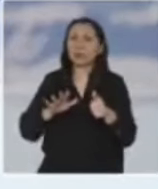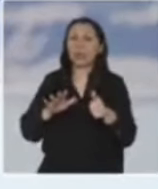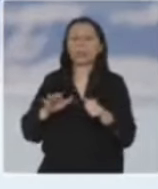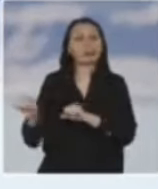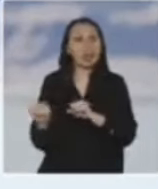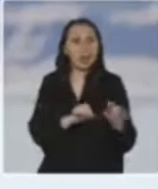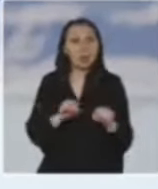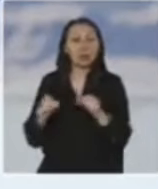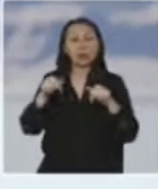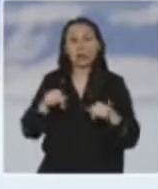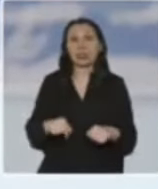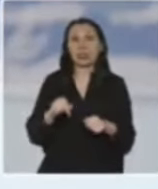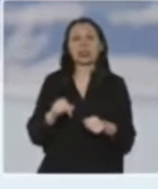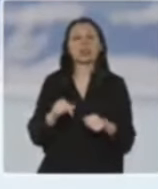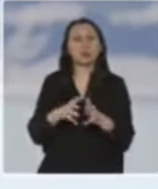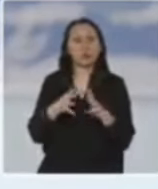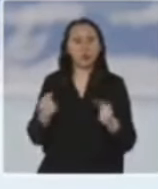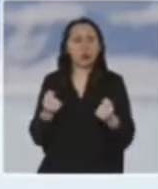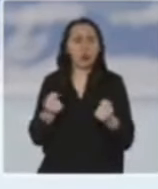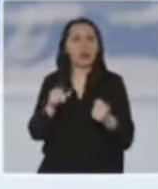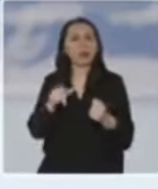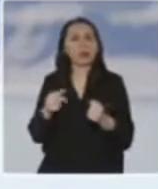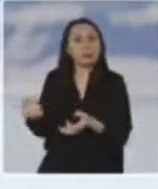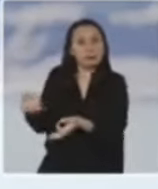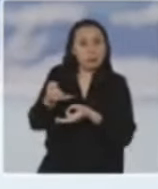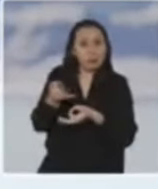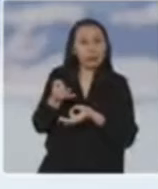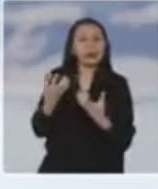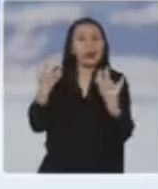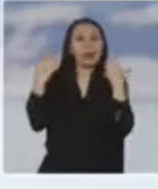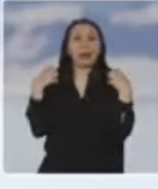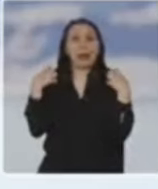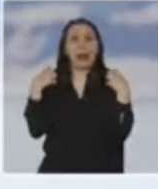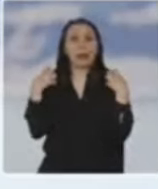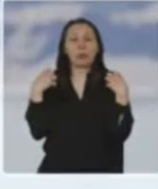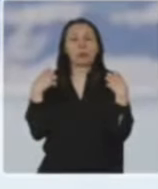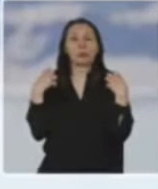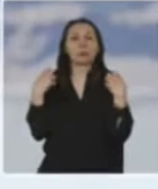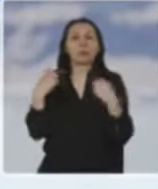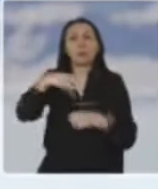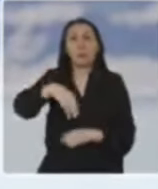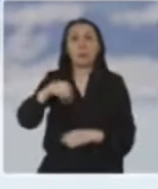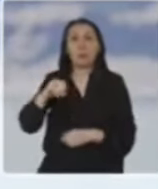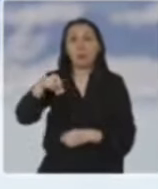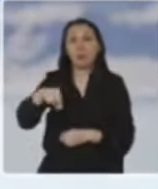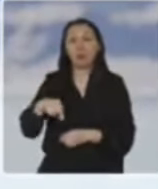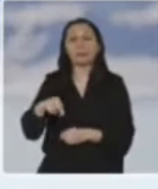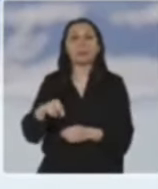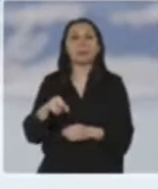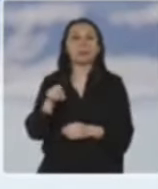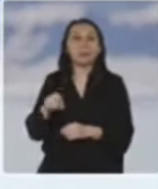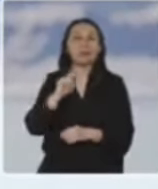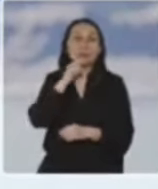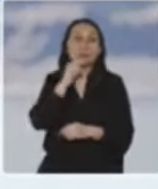2016 H un terremoto acá en la zona un terremoto bastante fuerte y me contaban recién los encargados de eh del del mop de las obras